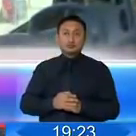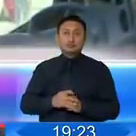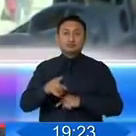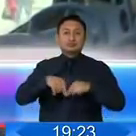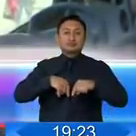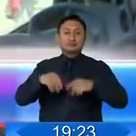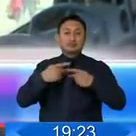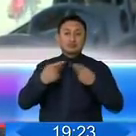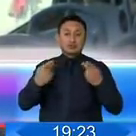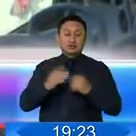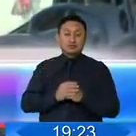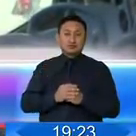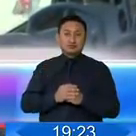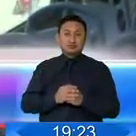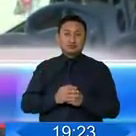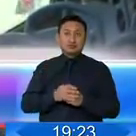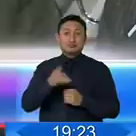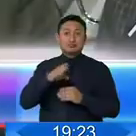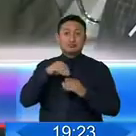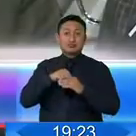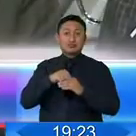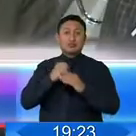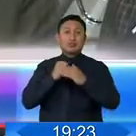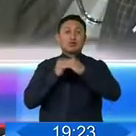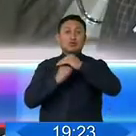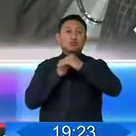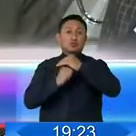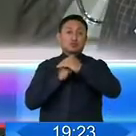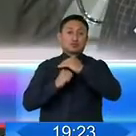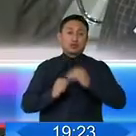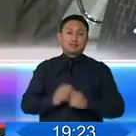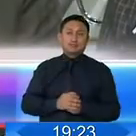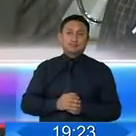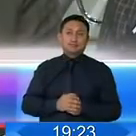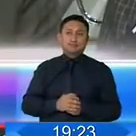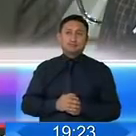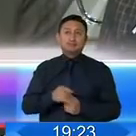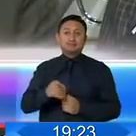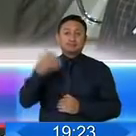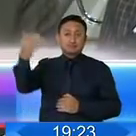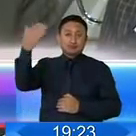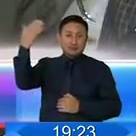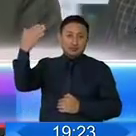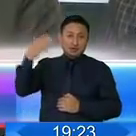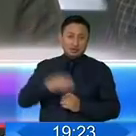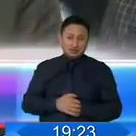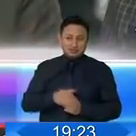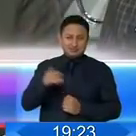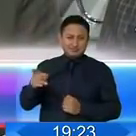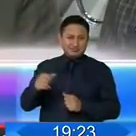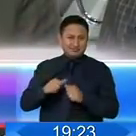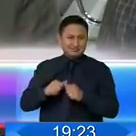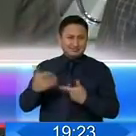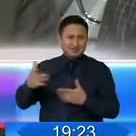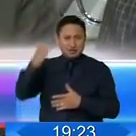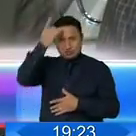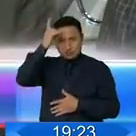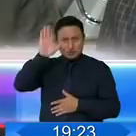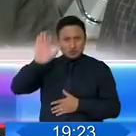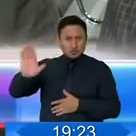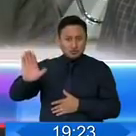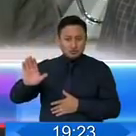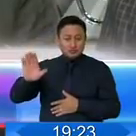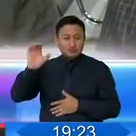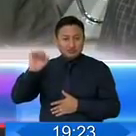ciudad que incluiría al Metro de Quito. Lo que estamos viendo es que de parte del señor alcalde persiste aún la decisión de